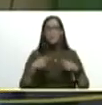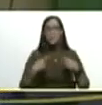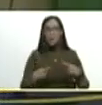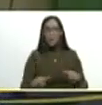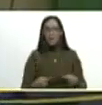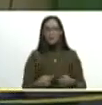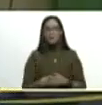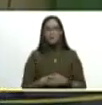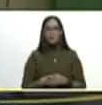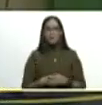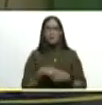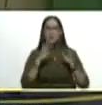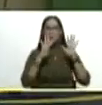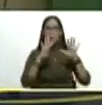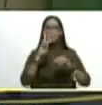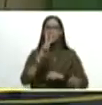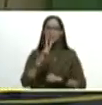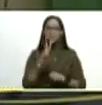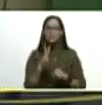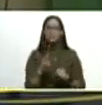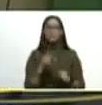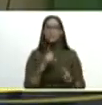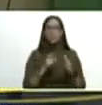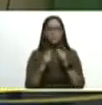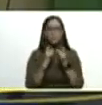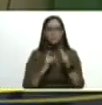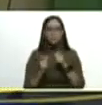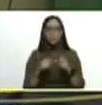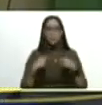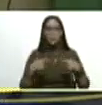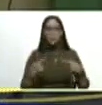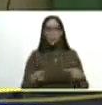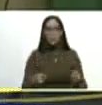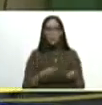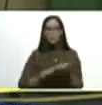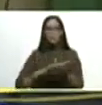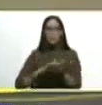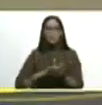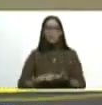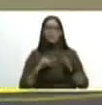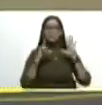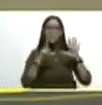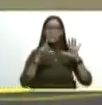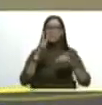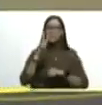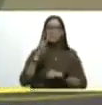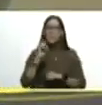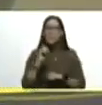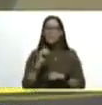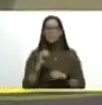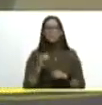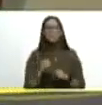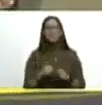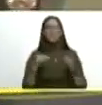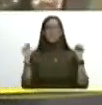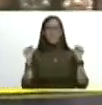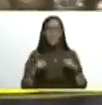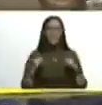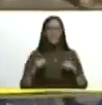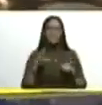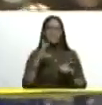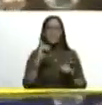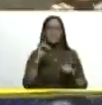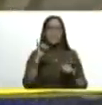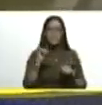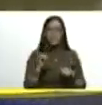Capital 92 consultorios populares y la meta es la recuperación de los 720 consultorios. Este CDI, presidente, de